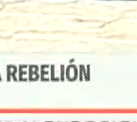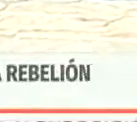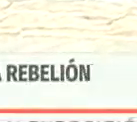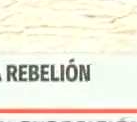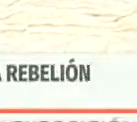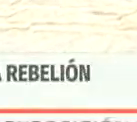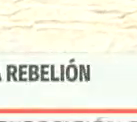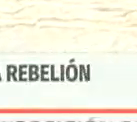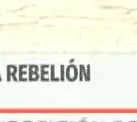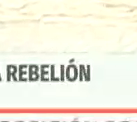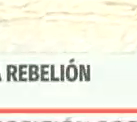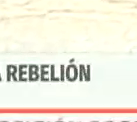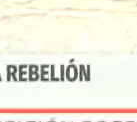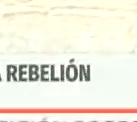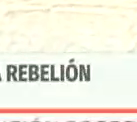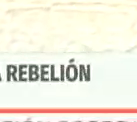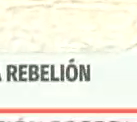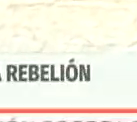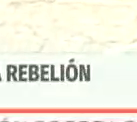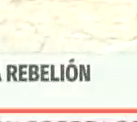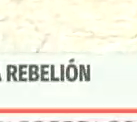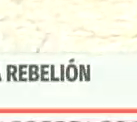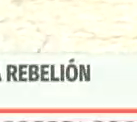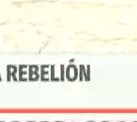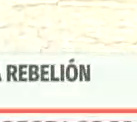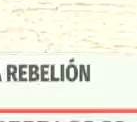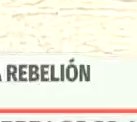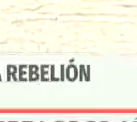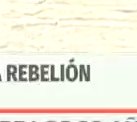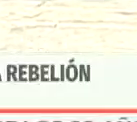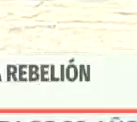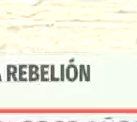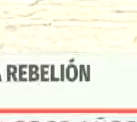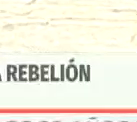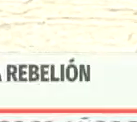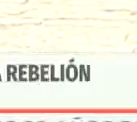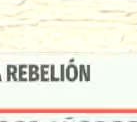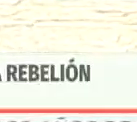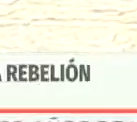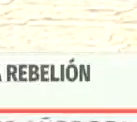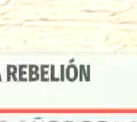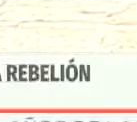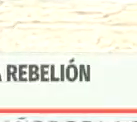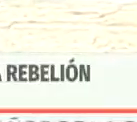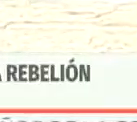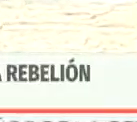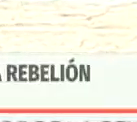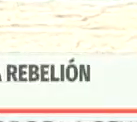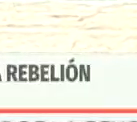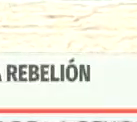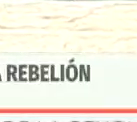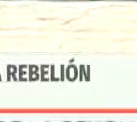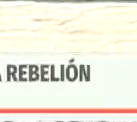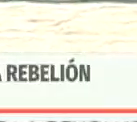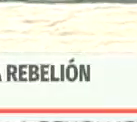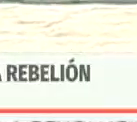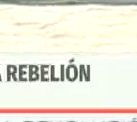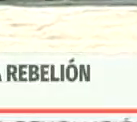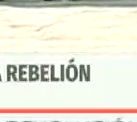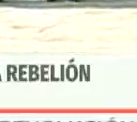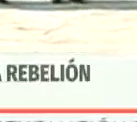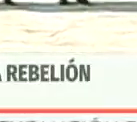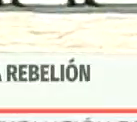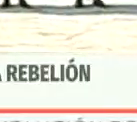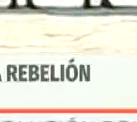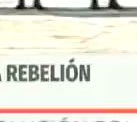Palabras del presidente constitucional de la República Bolivariana de Venezuela, Nicolás Maduro, y comandante en jefe de la Fuerza Armada Nacional